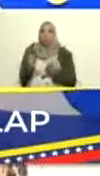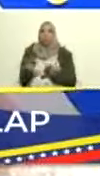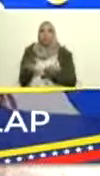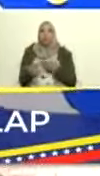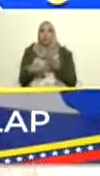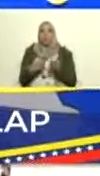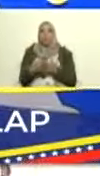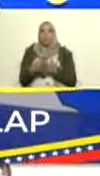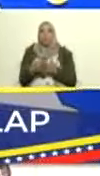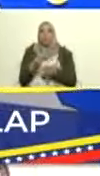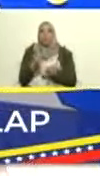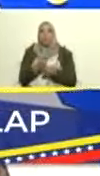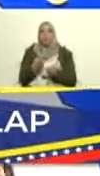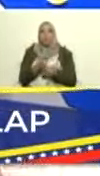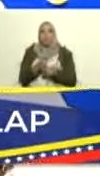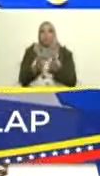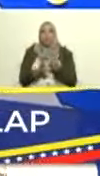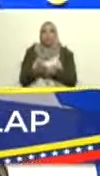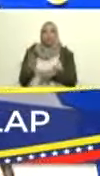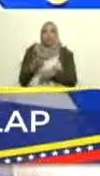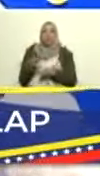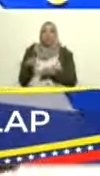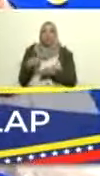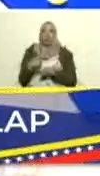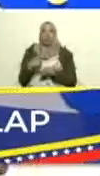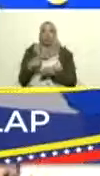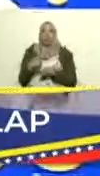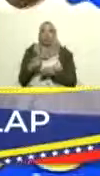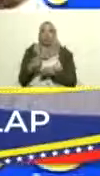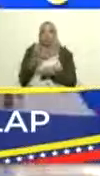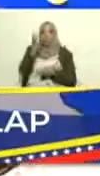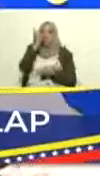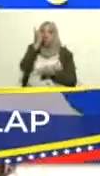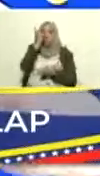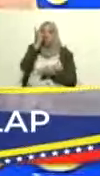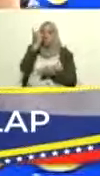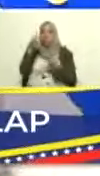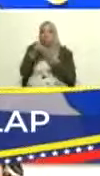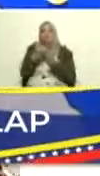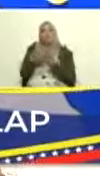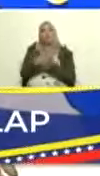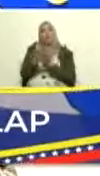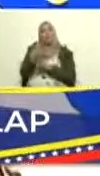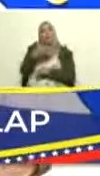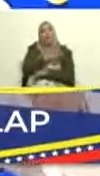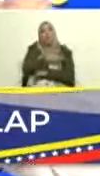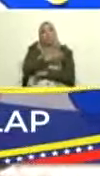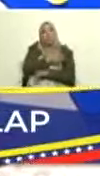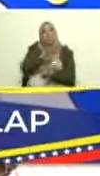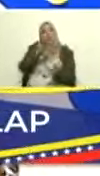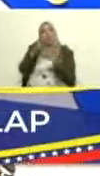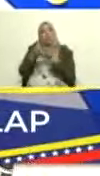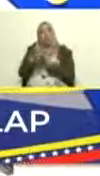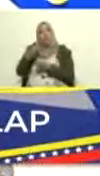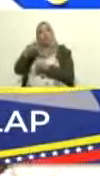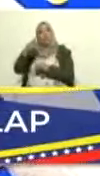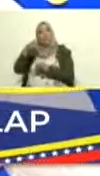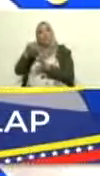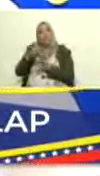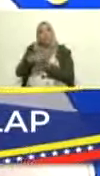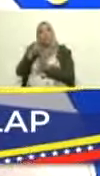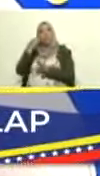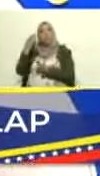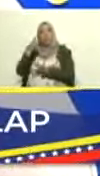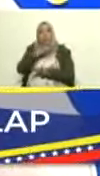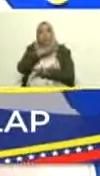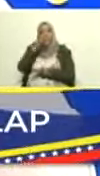definitivamente avanzar dando resultados, colocándole la P mayúscula de producción a los CAC. Y ahí, mi comandante jefe,